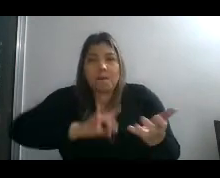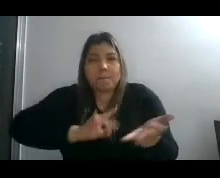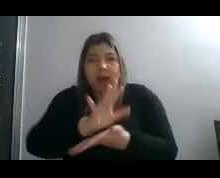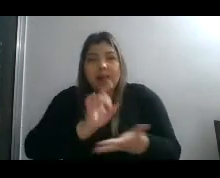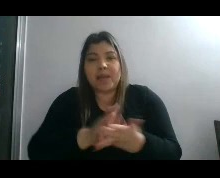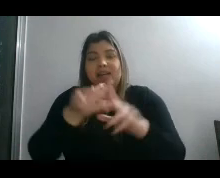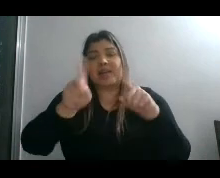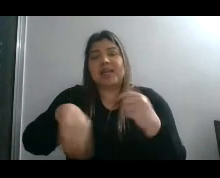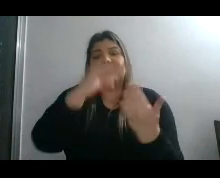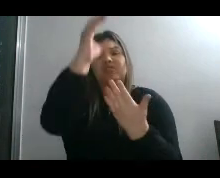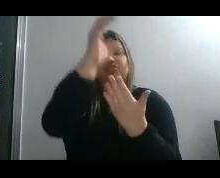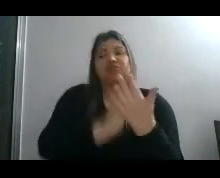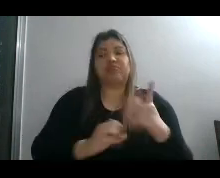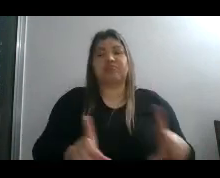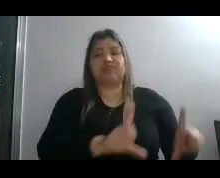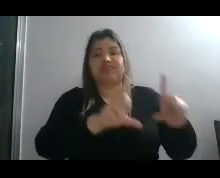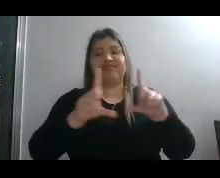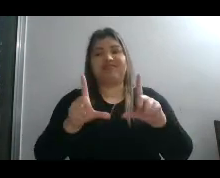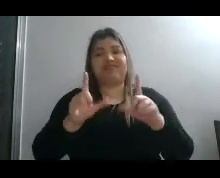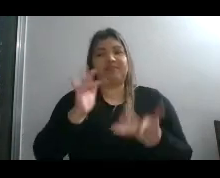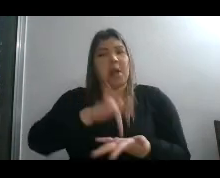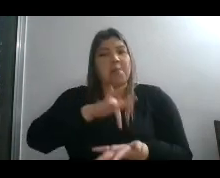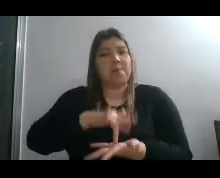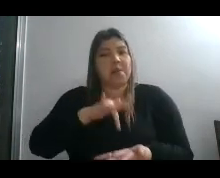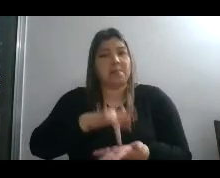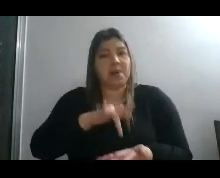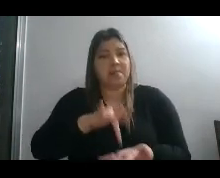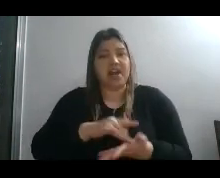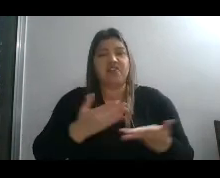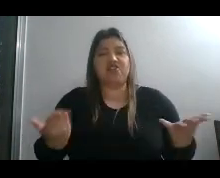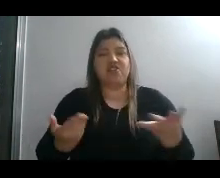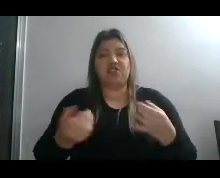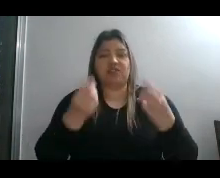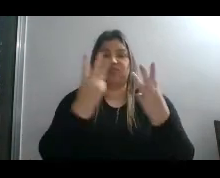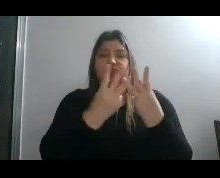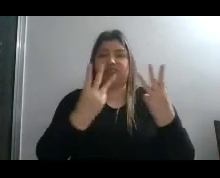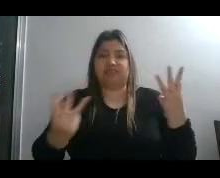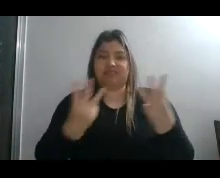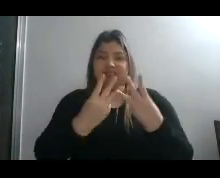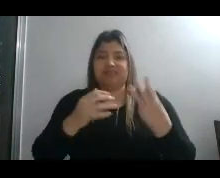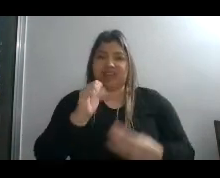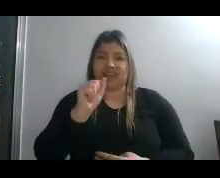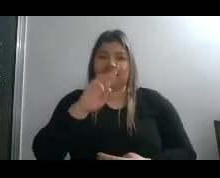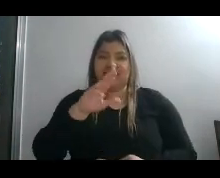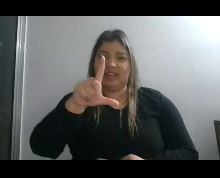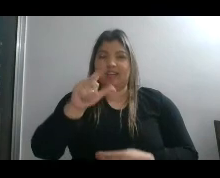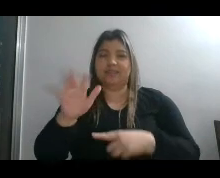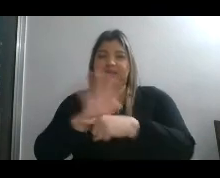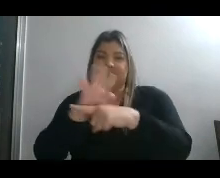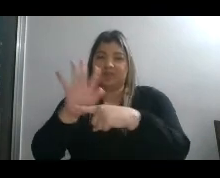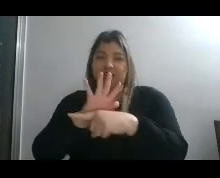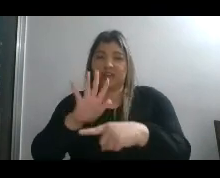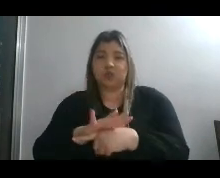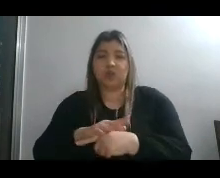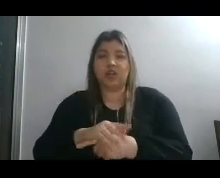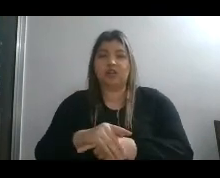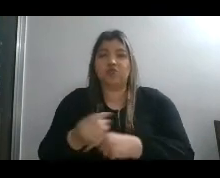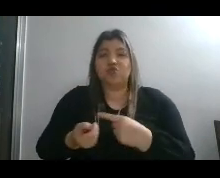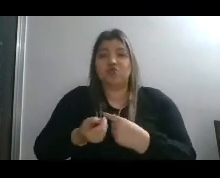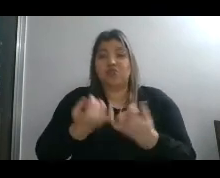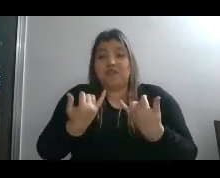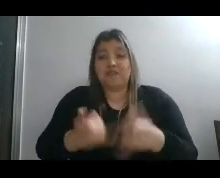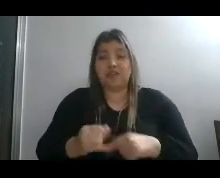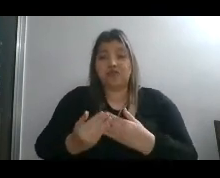asistencia, el cual estará disponible en nuestro sitio web de ARL Sura en un término de 4 días hábiles después de terminada la